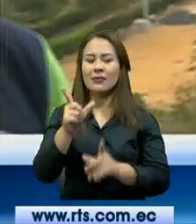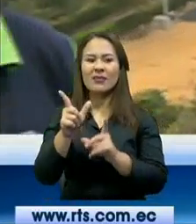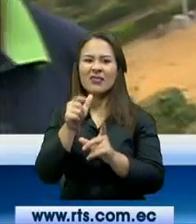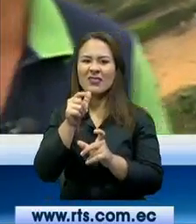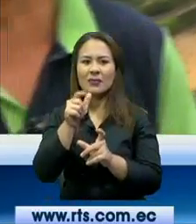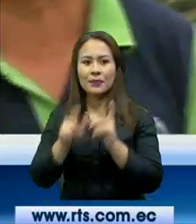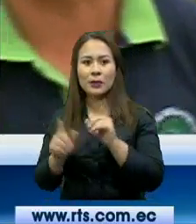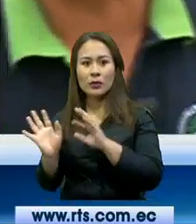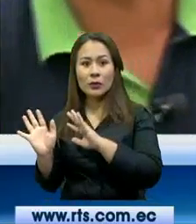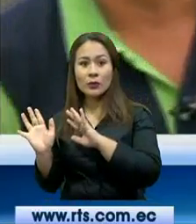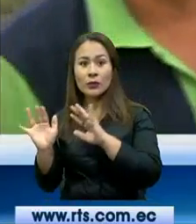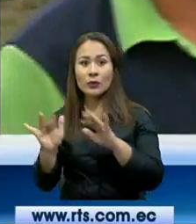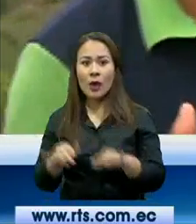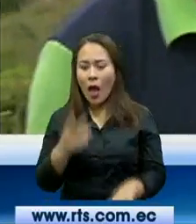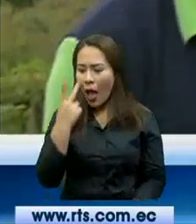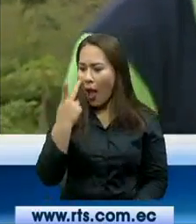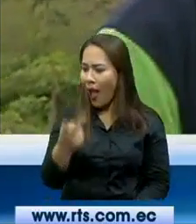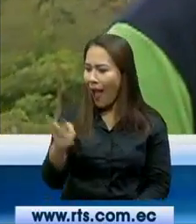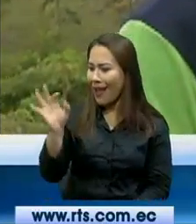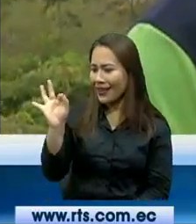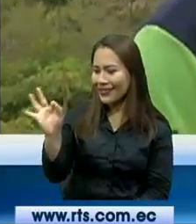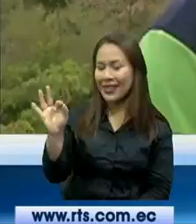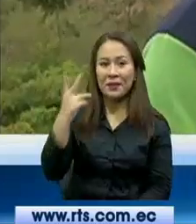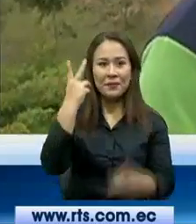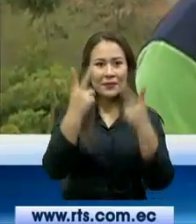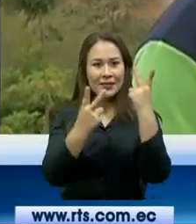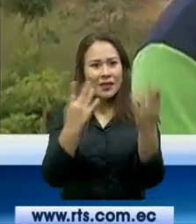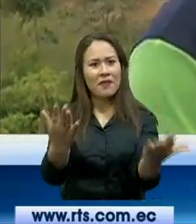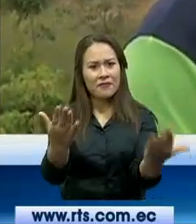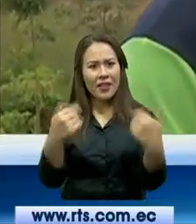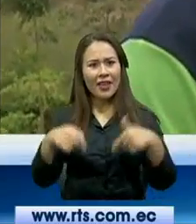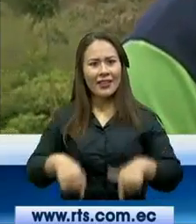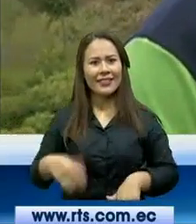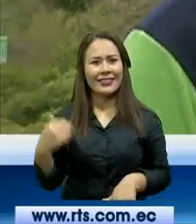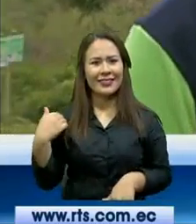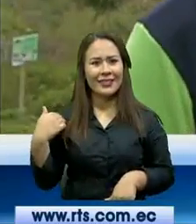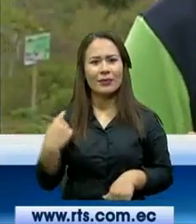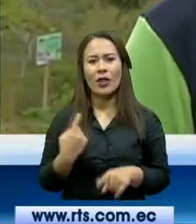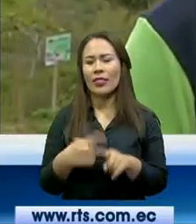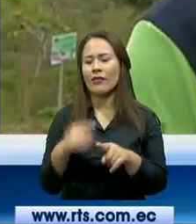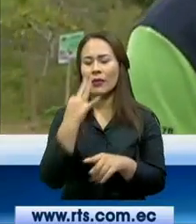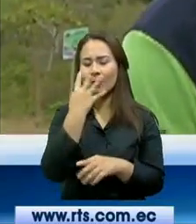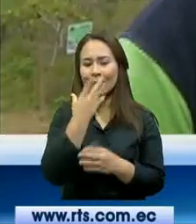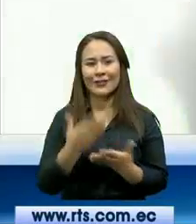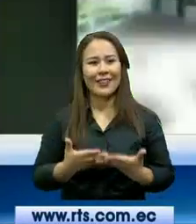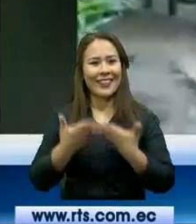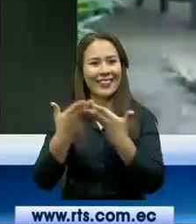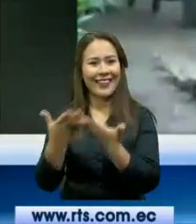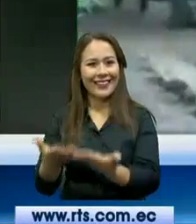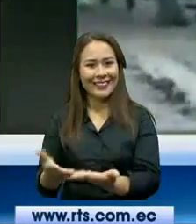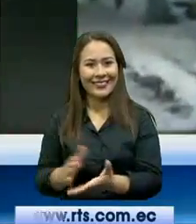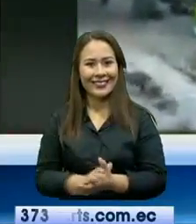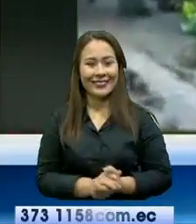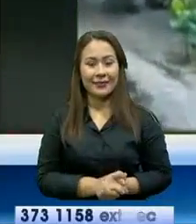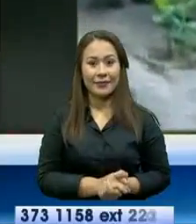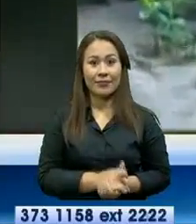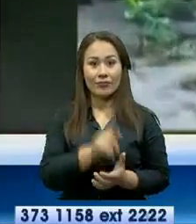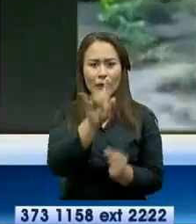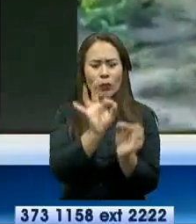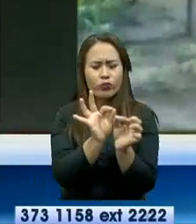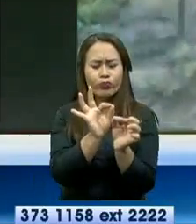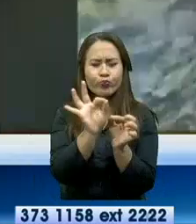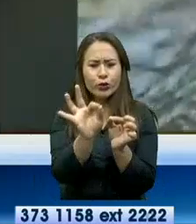tanto nacionales como extranjeros, y que nos vengan a visitar. Acá tenemos prácticamente mucho que brindar. Un punto a